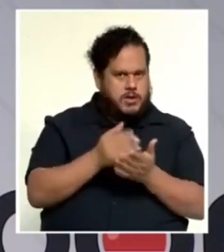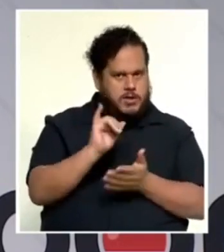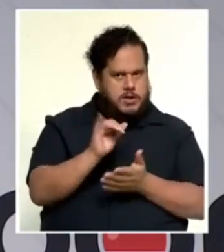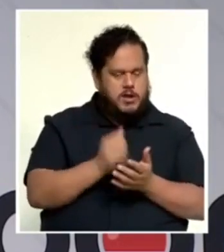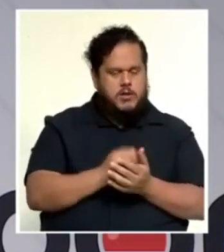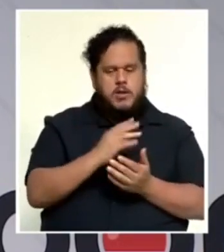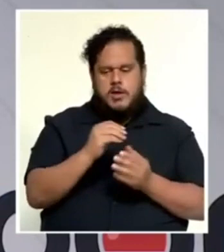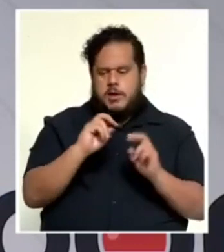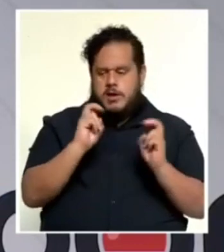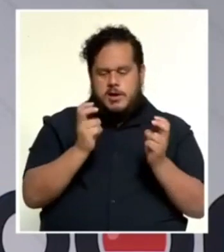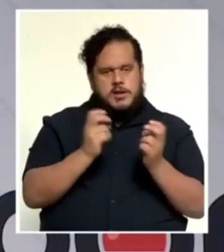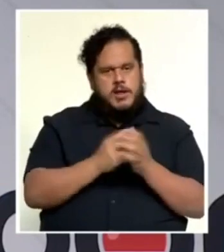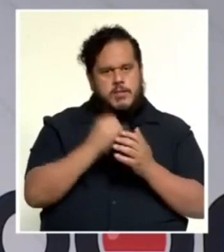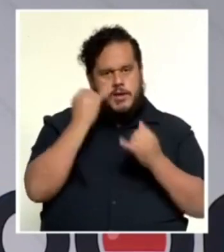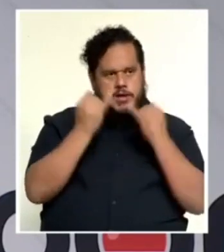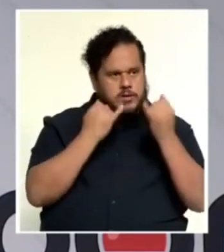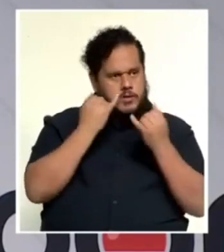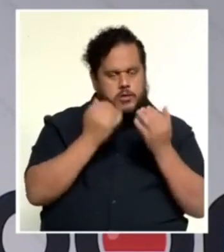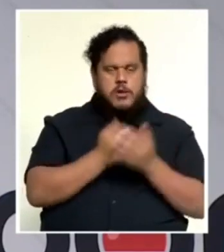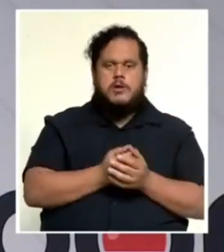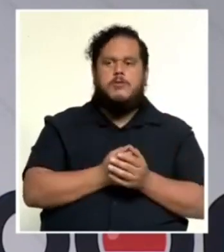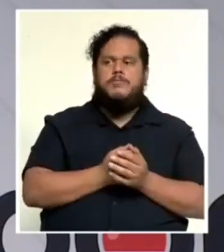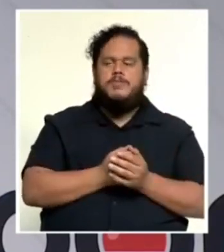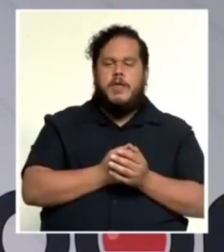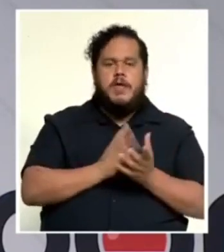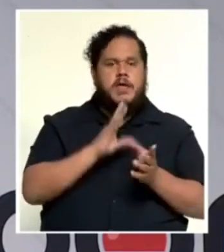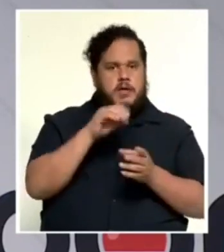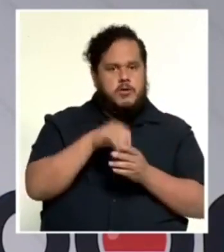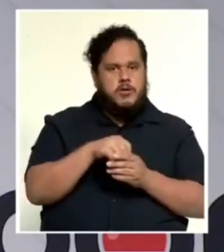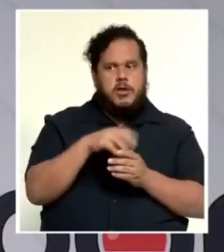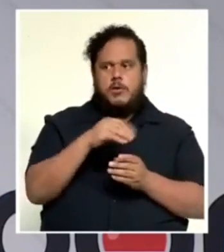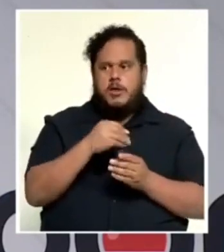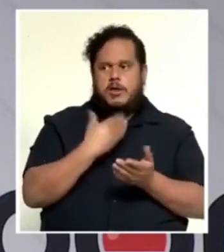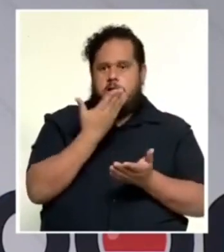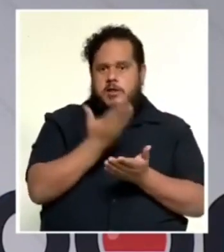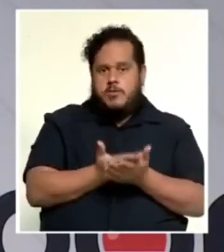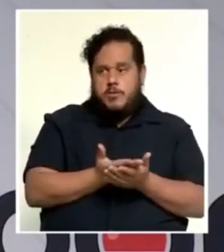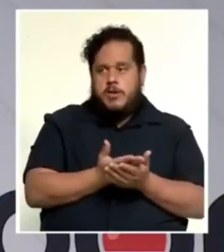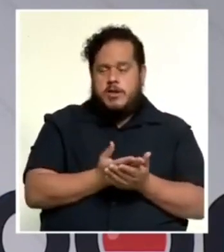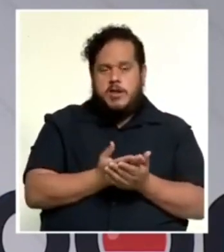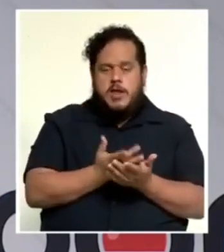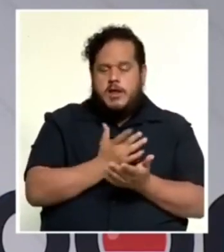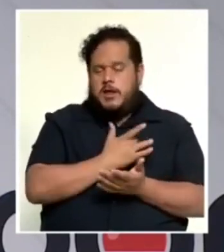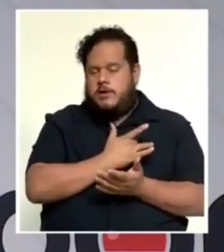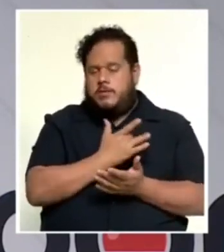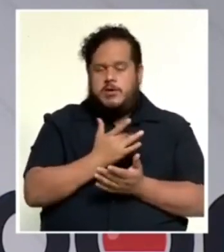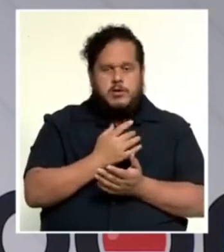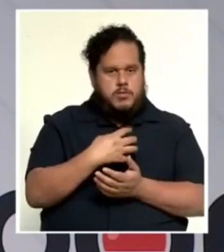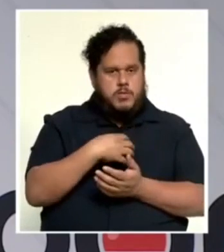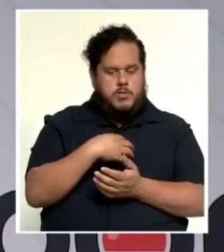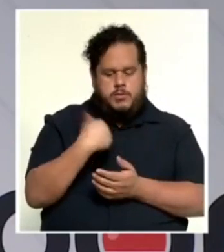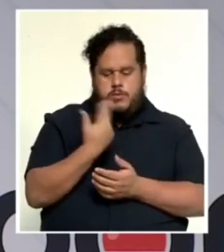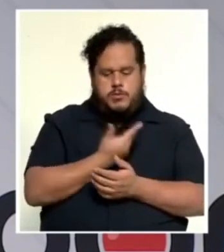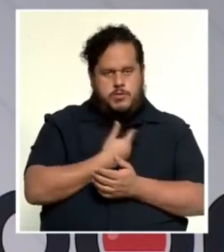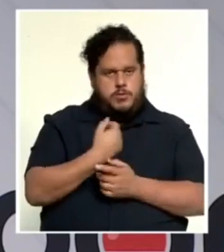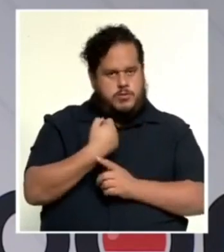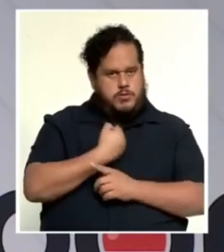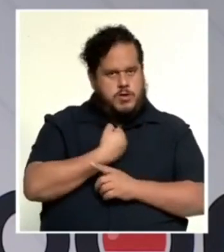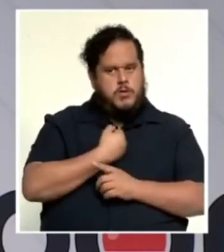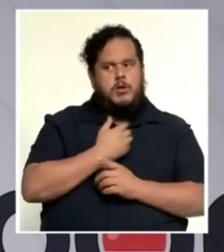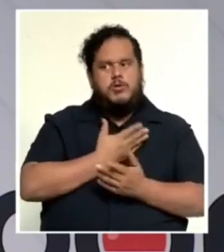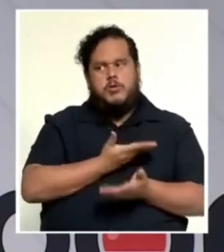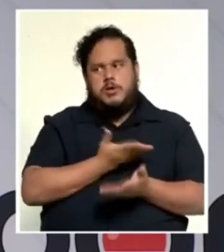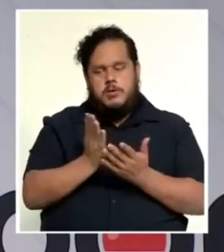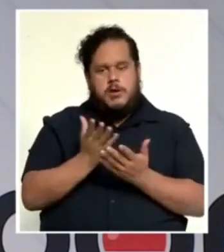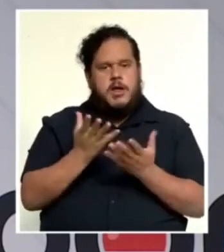pues el tema pues ideológico, partidario, inclusive el de las propuestas, que el romanticismo muy propio de nosotros nos llevaría a